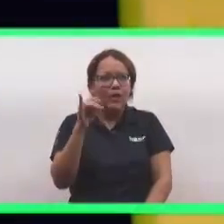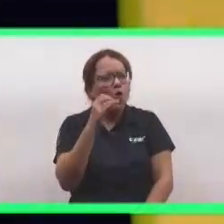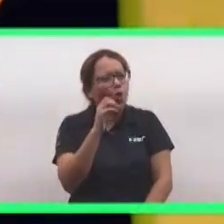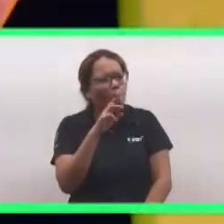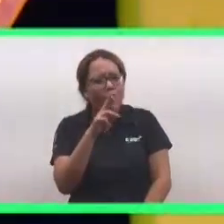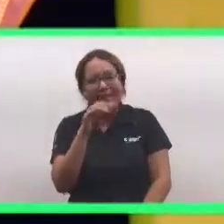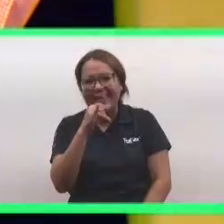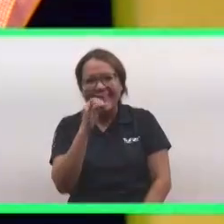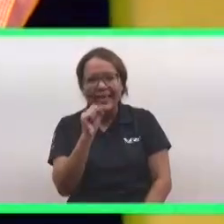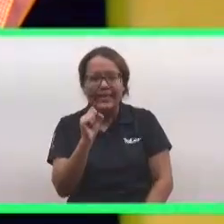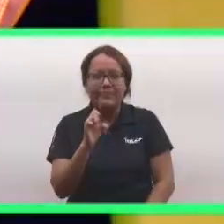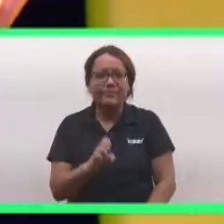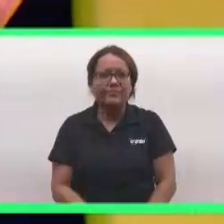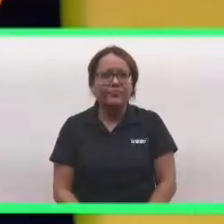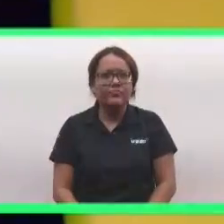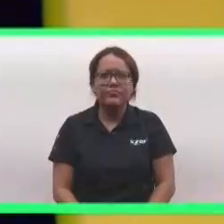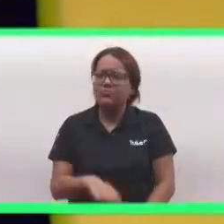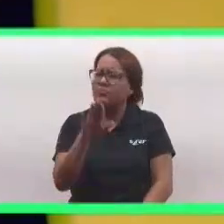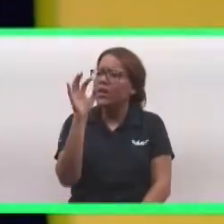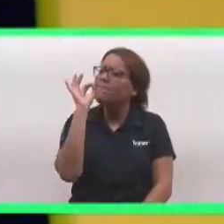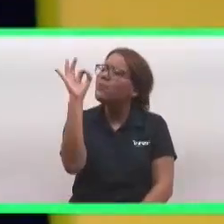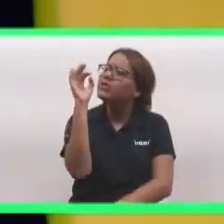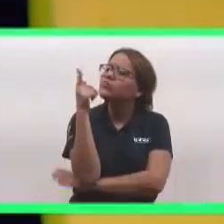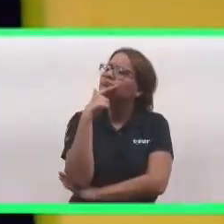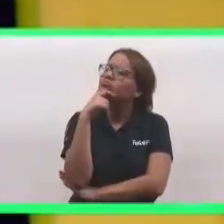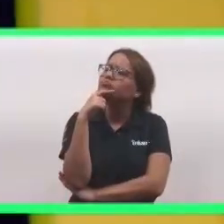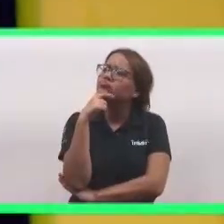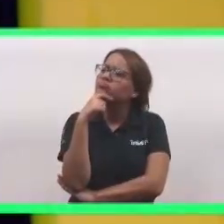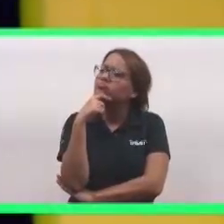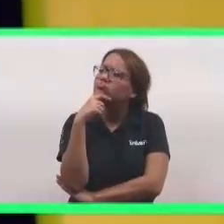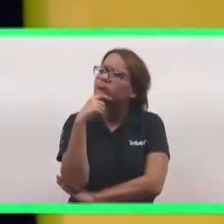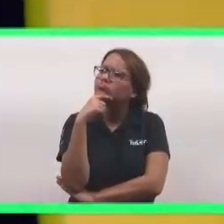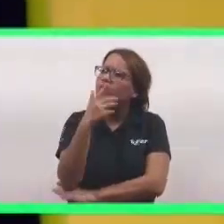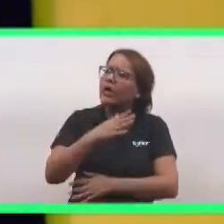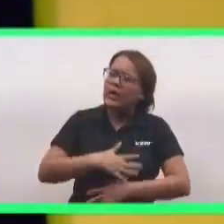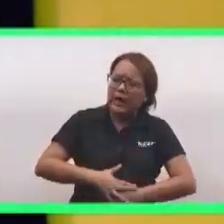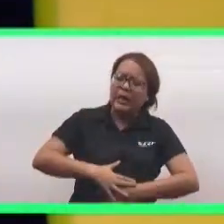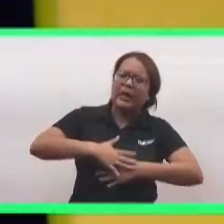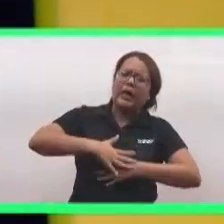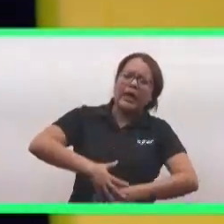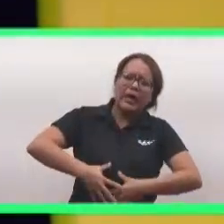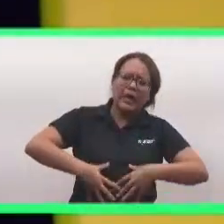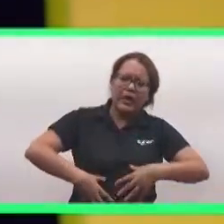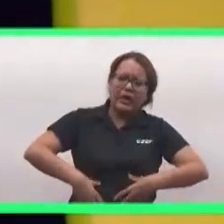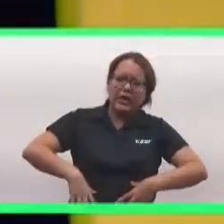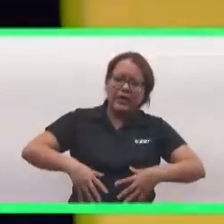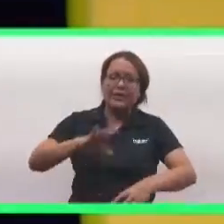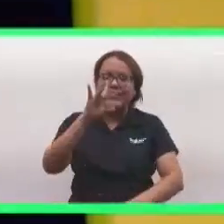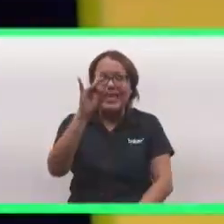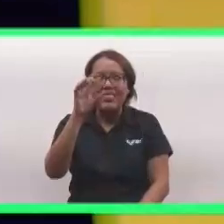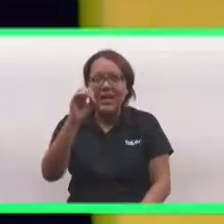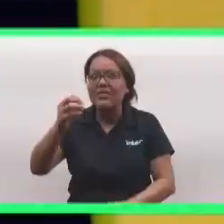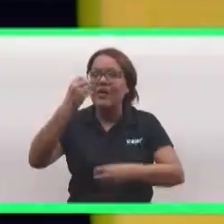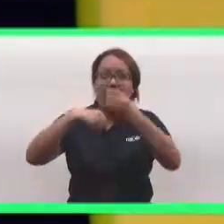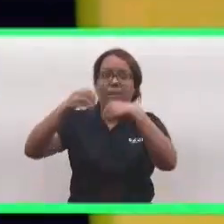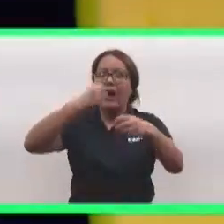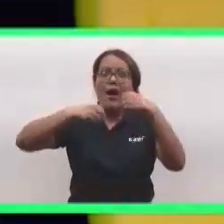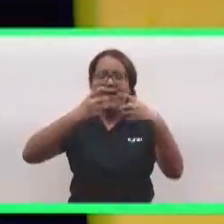inventa. Pastor, me dijo, para bajar esa llenura. Esa llenura eran como 70 mollejas en el buche.